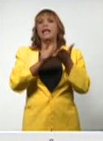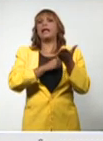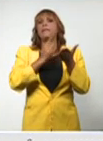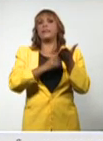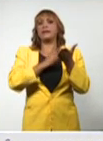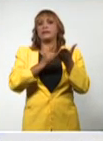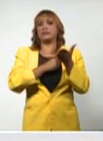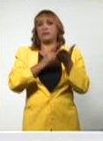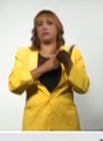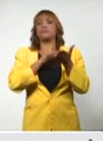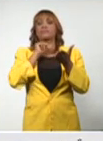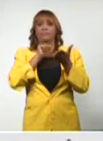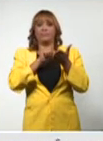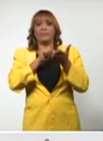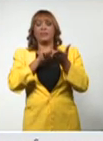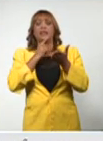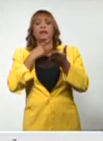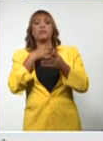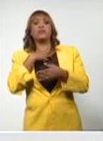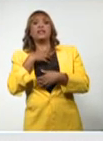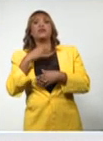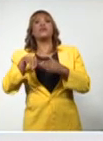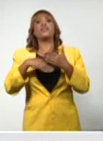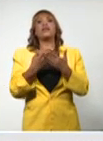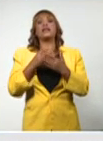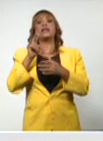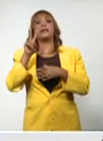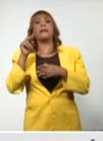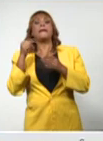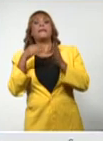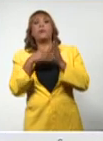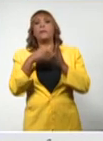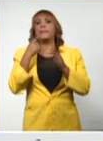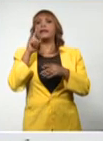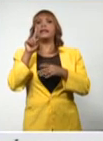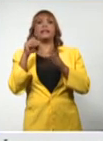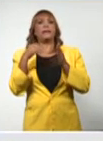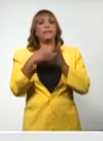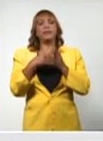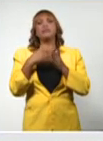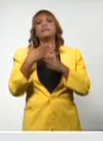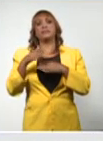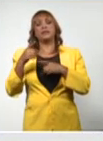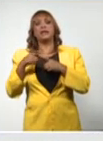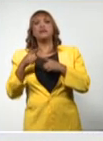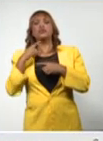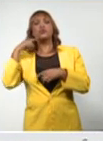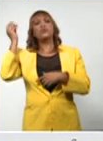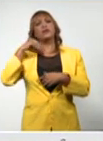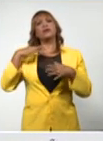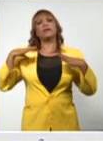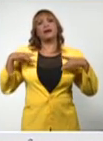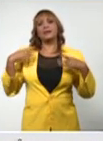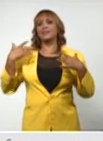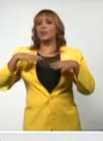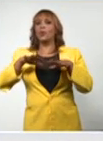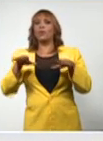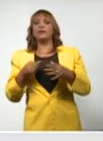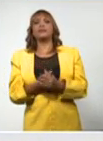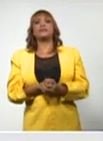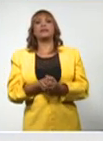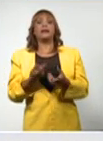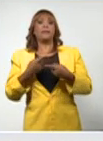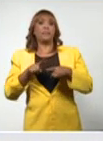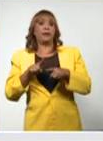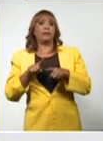Hemos tenido días de 1,000, de 2,000, y yo sé que los días son de vacaciones y muchas veces, pero lo que sí queremos